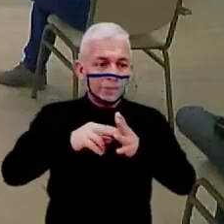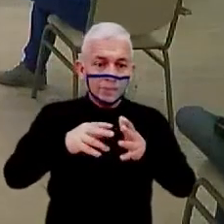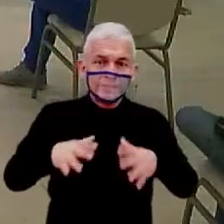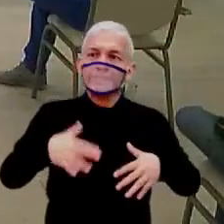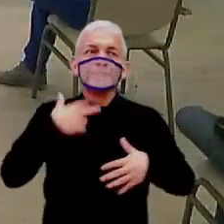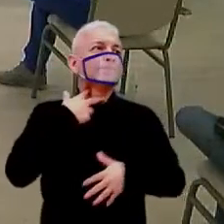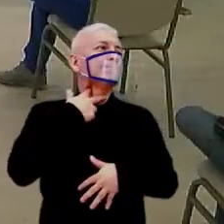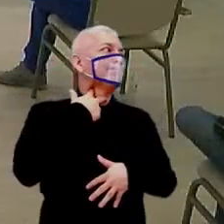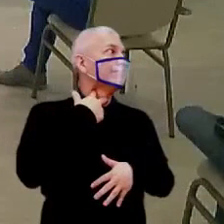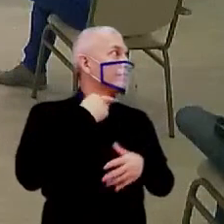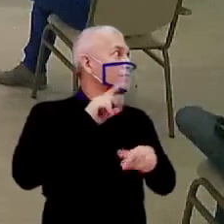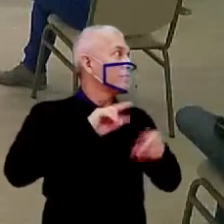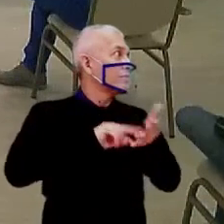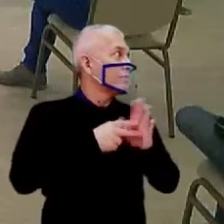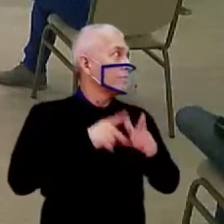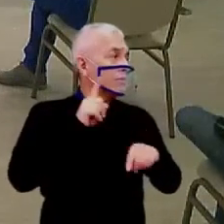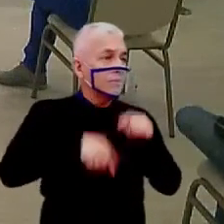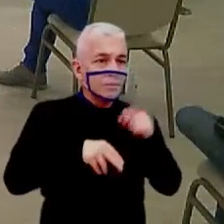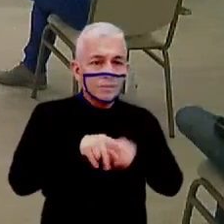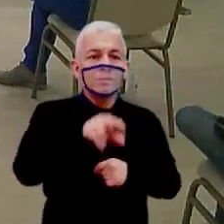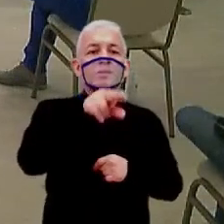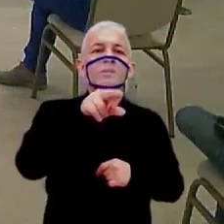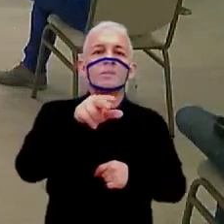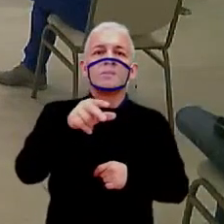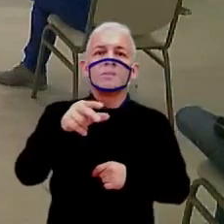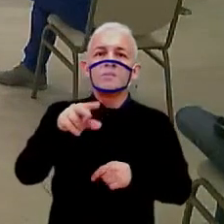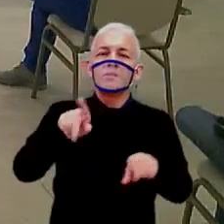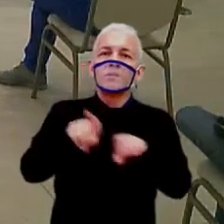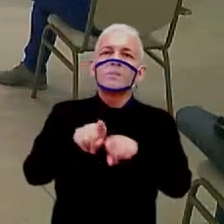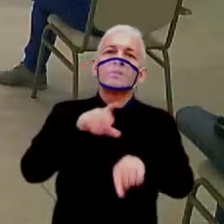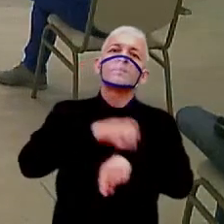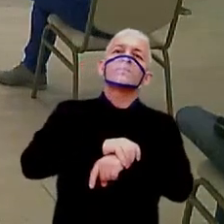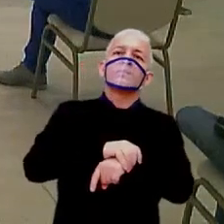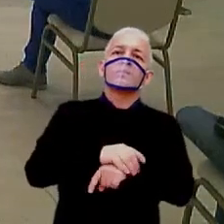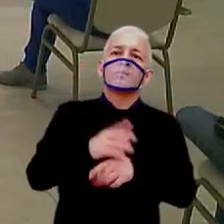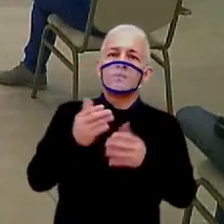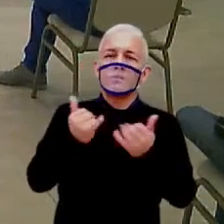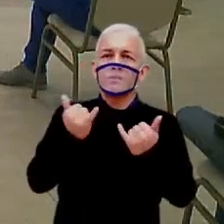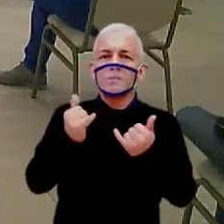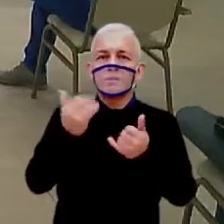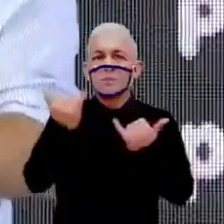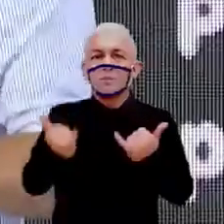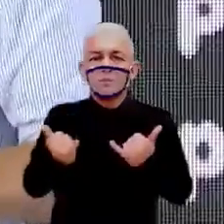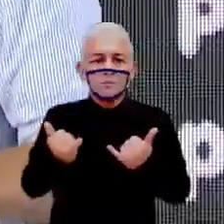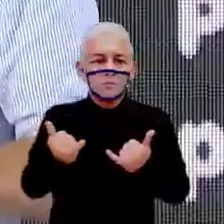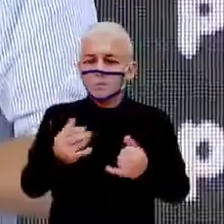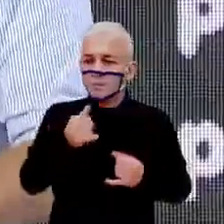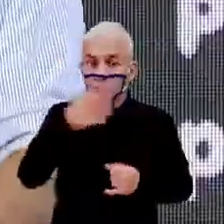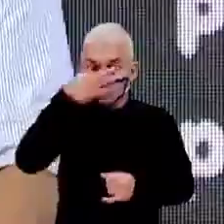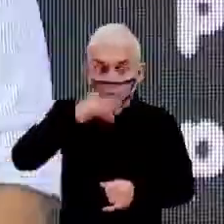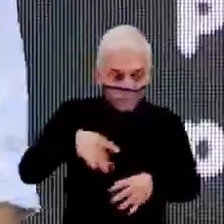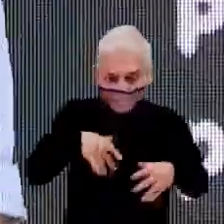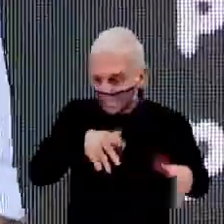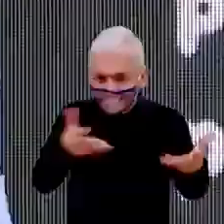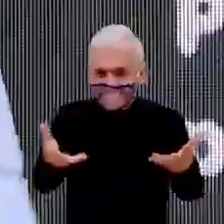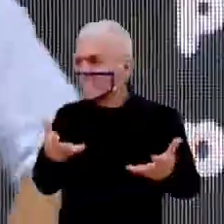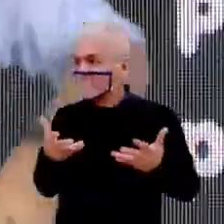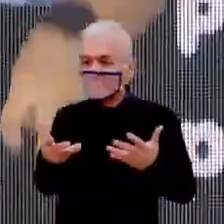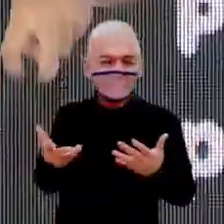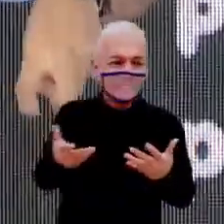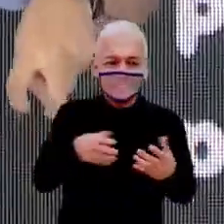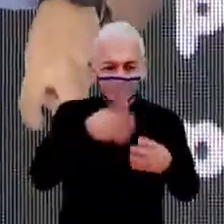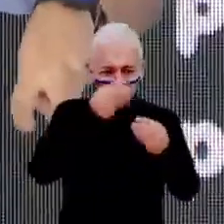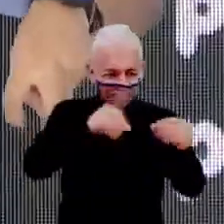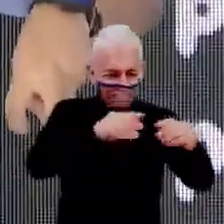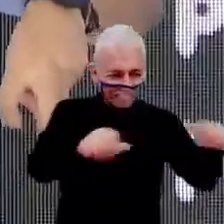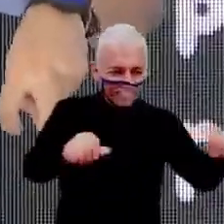casa porque el barro te atrapa, te secuestra. La posibilidad de salir calzado de tu casa porque no tienes que